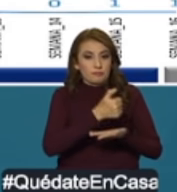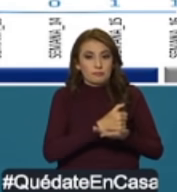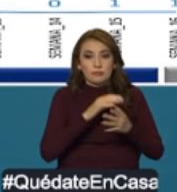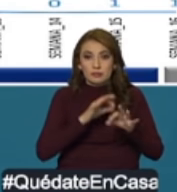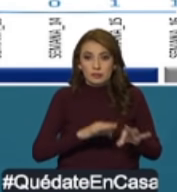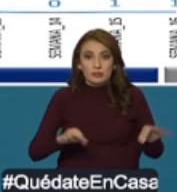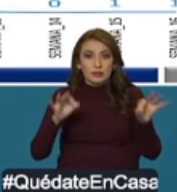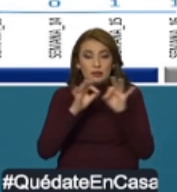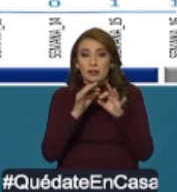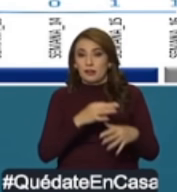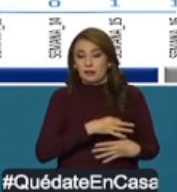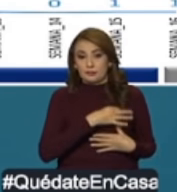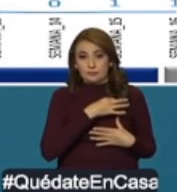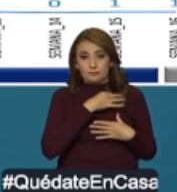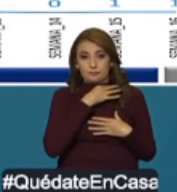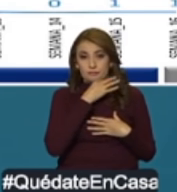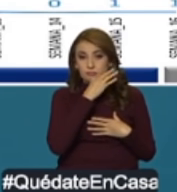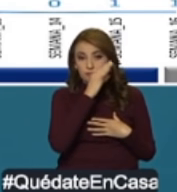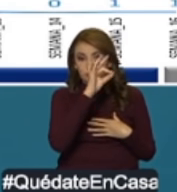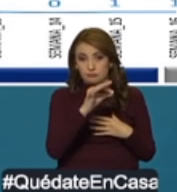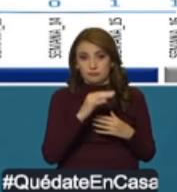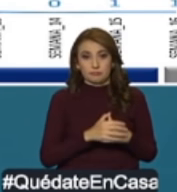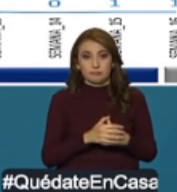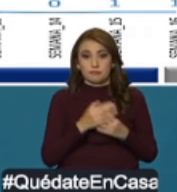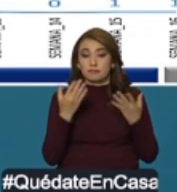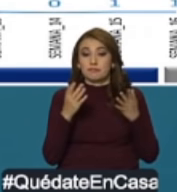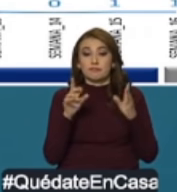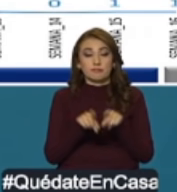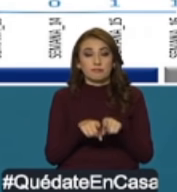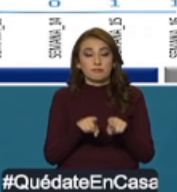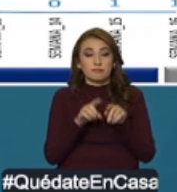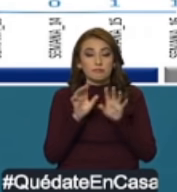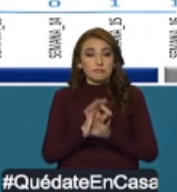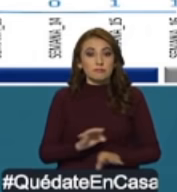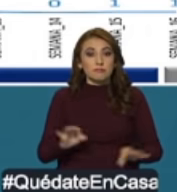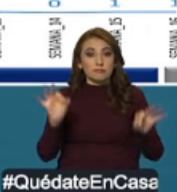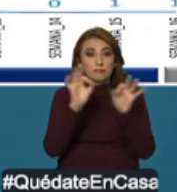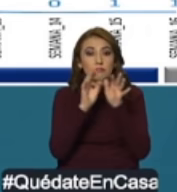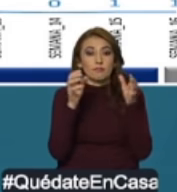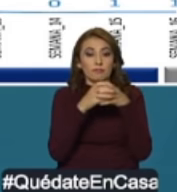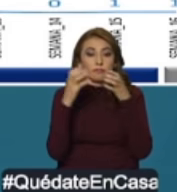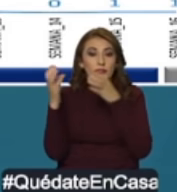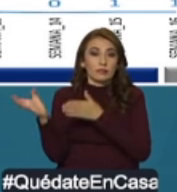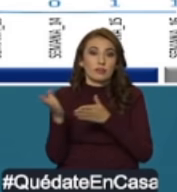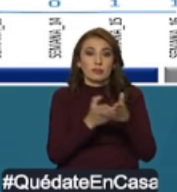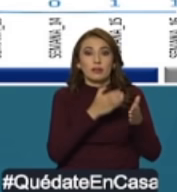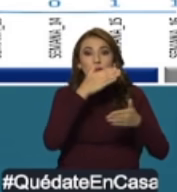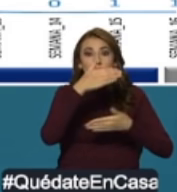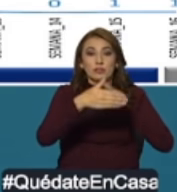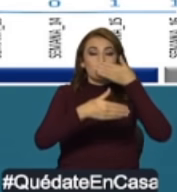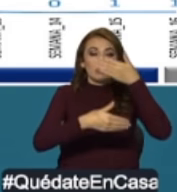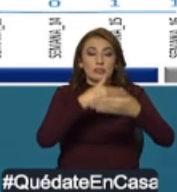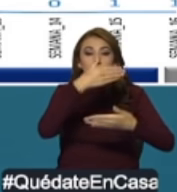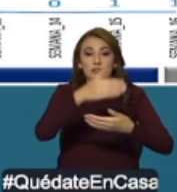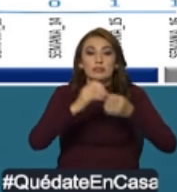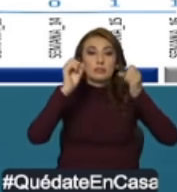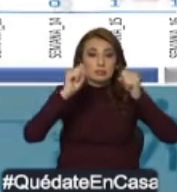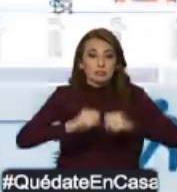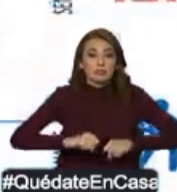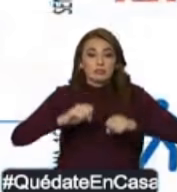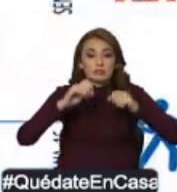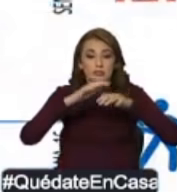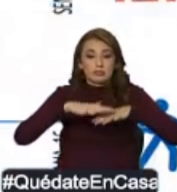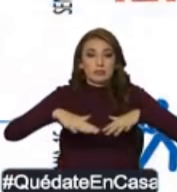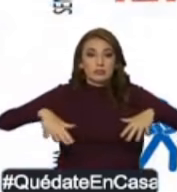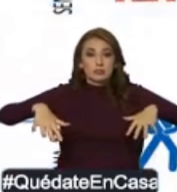del COVID-19 no sea muy alto, pero nosotros creemos que a infantes y adolescentes sí está teniendo